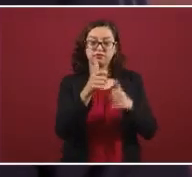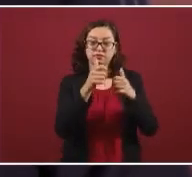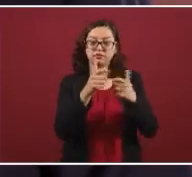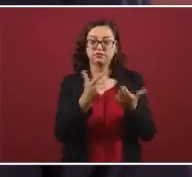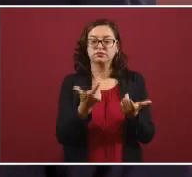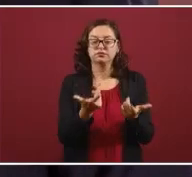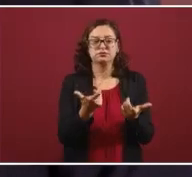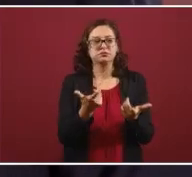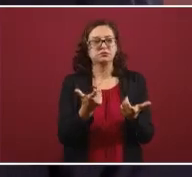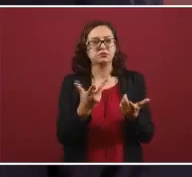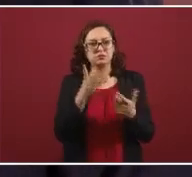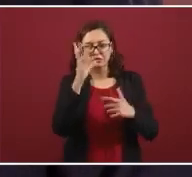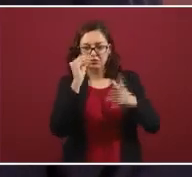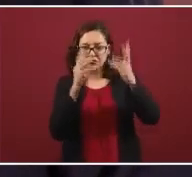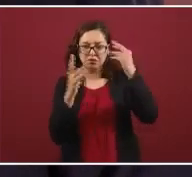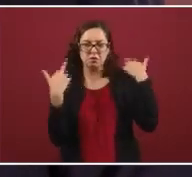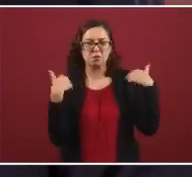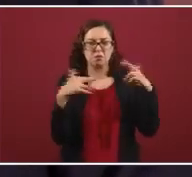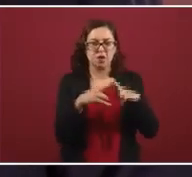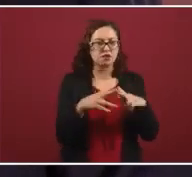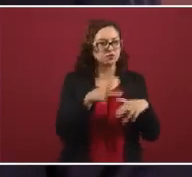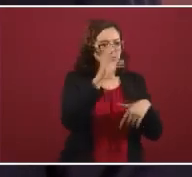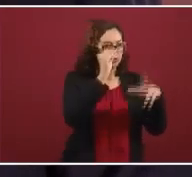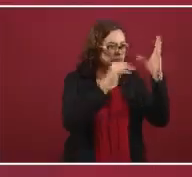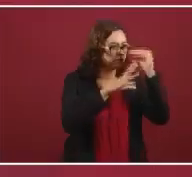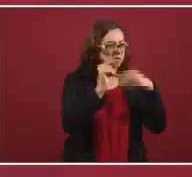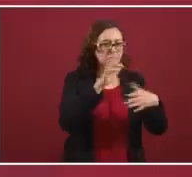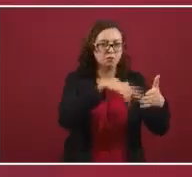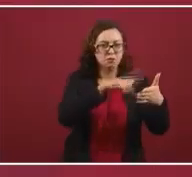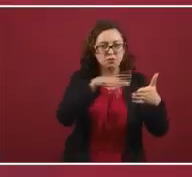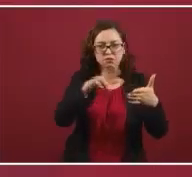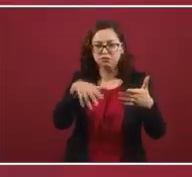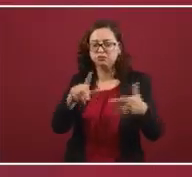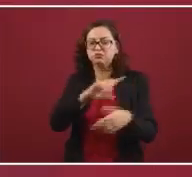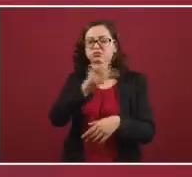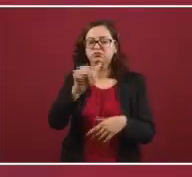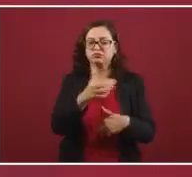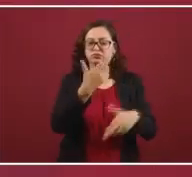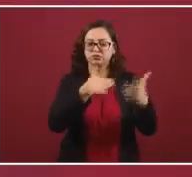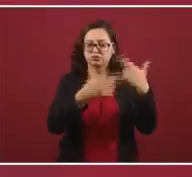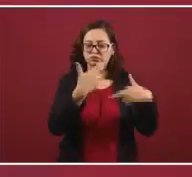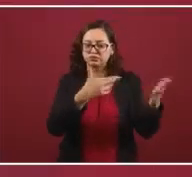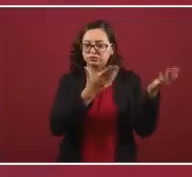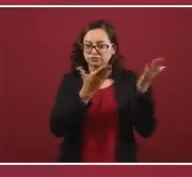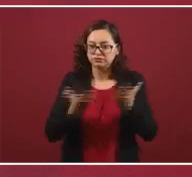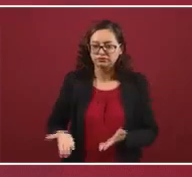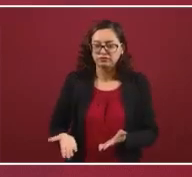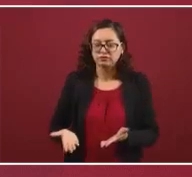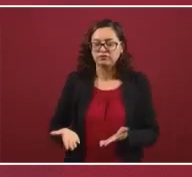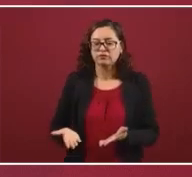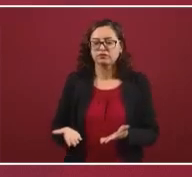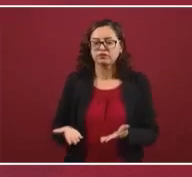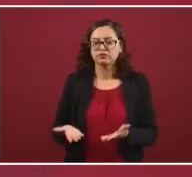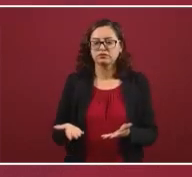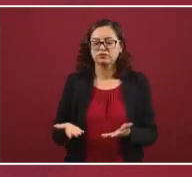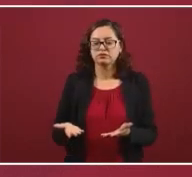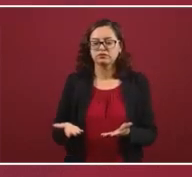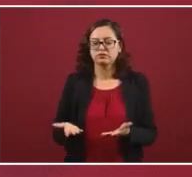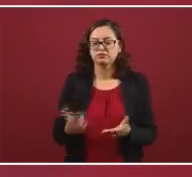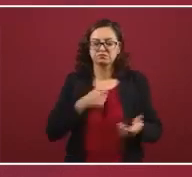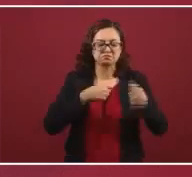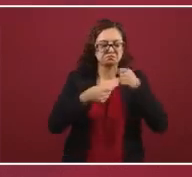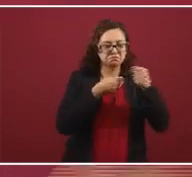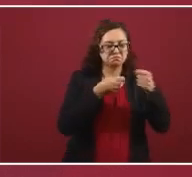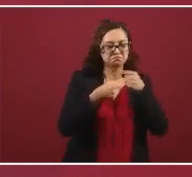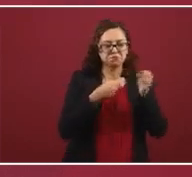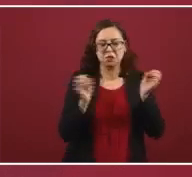tiene maestros extraordinarios de pintura, regresa, ya no ejerce el